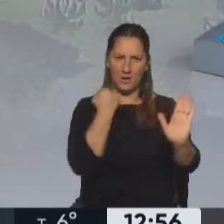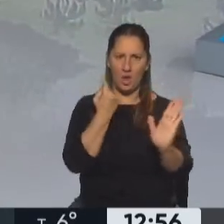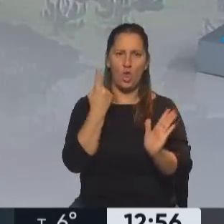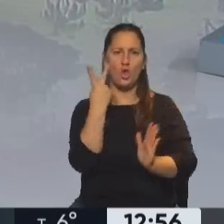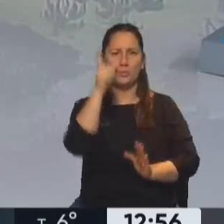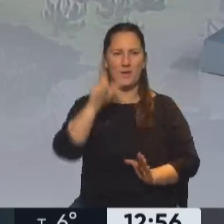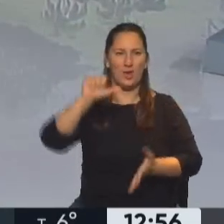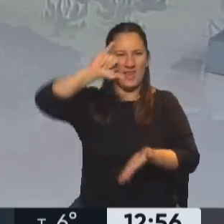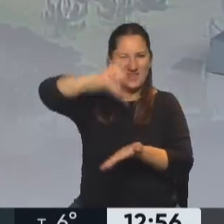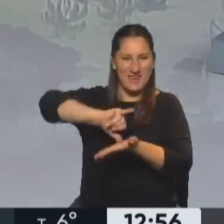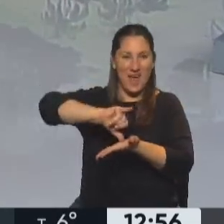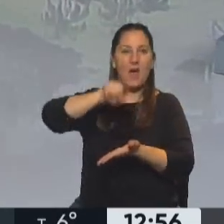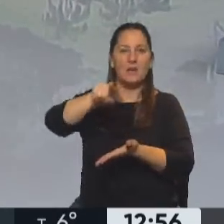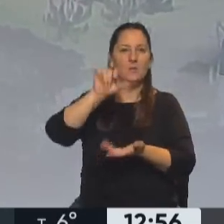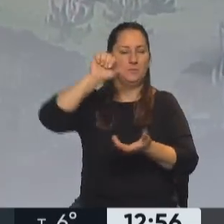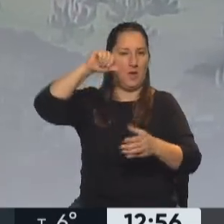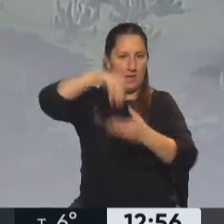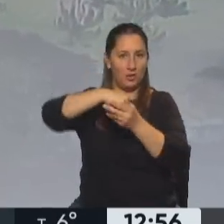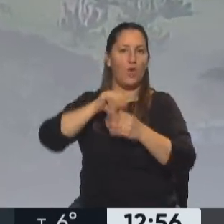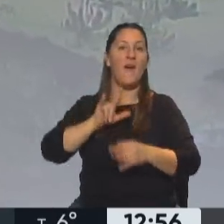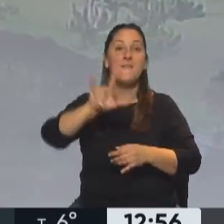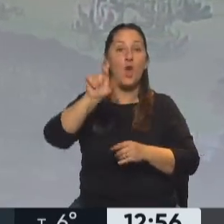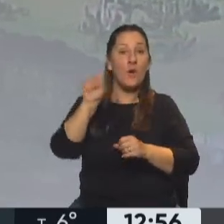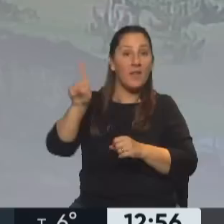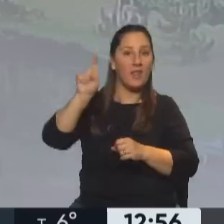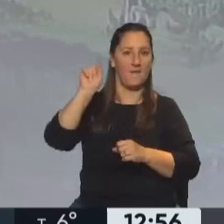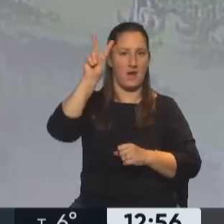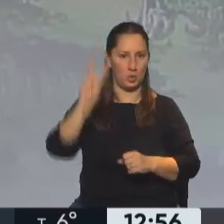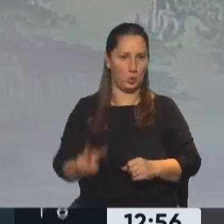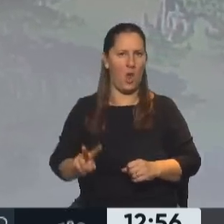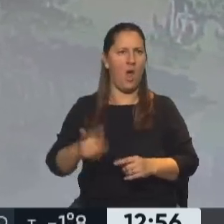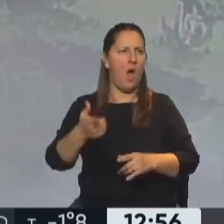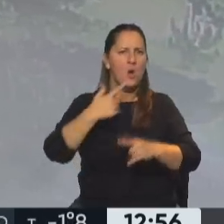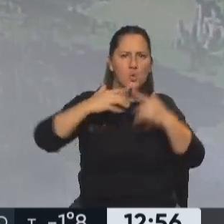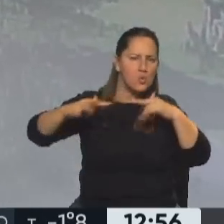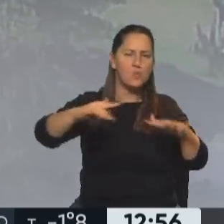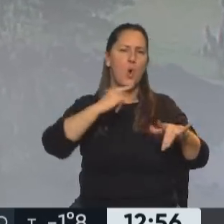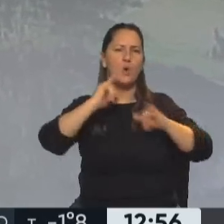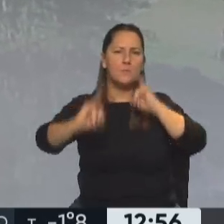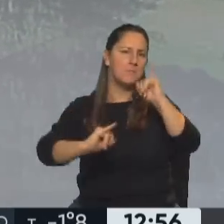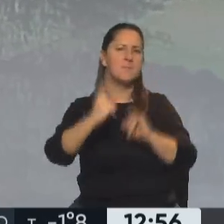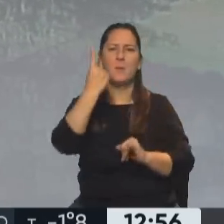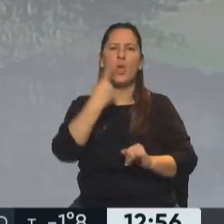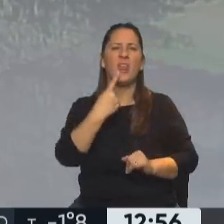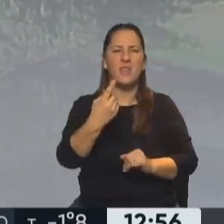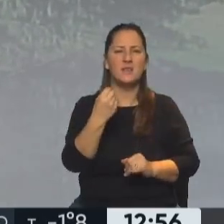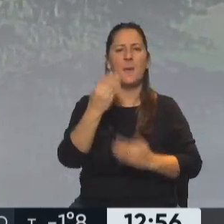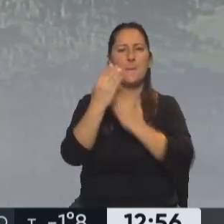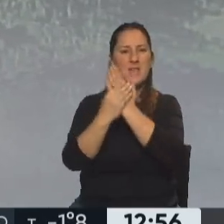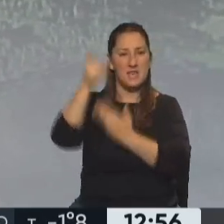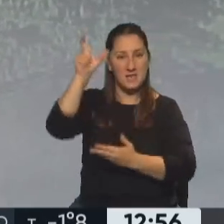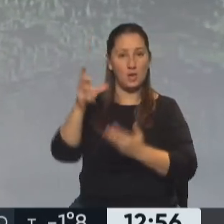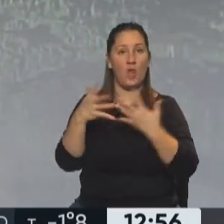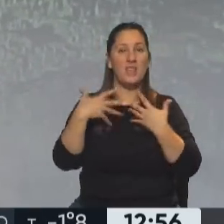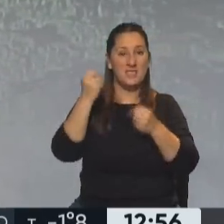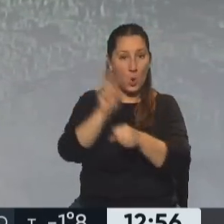que se encontraban en este avión venezolano. Lo concreto, que hay repercusiones. Las primeras, por ejemplo, la del ministro de Seguridad,